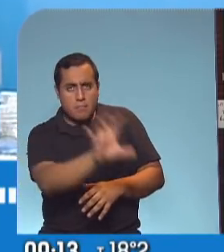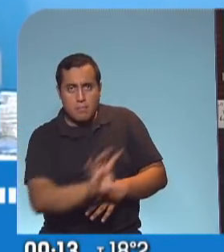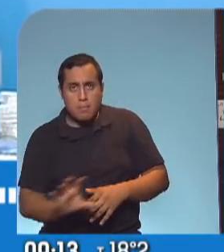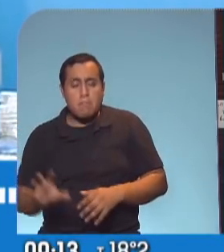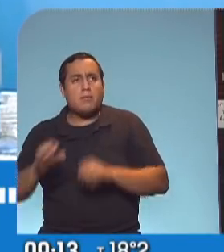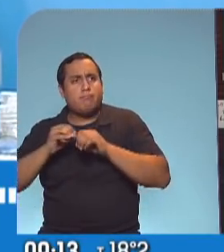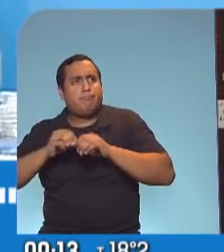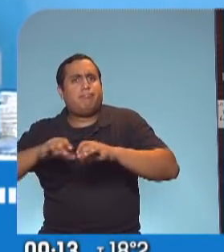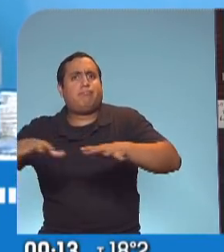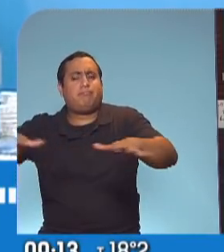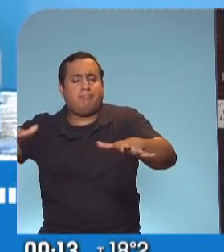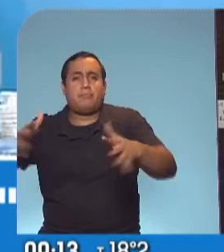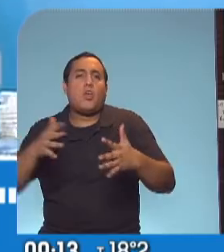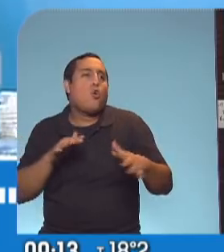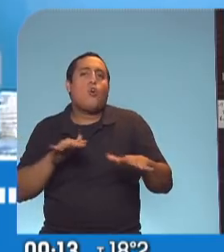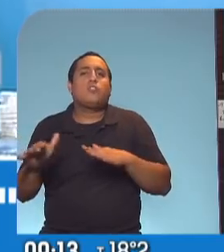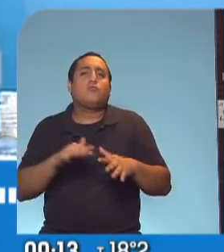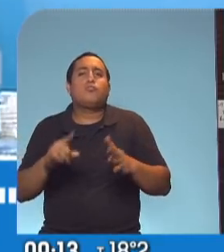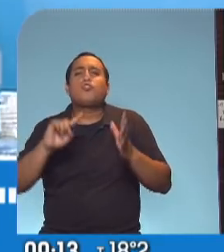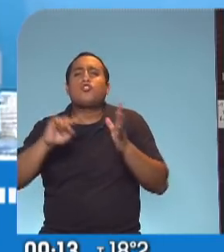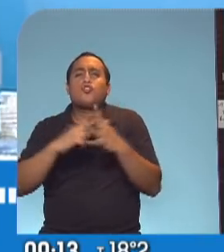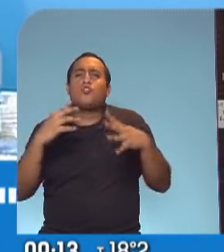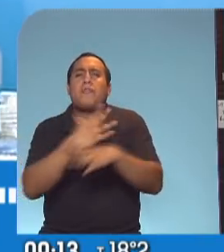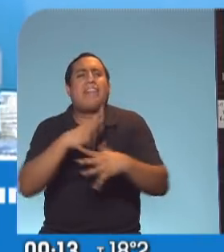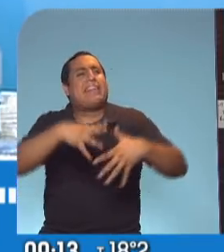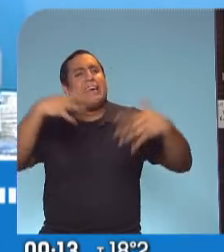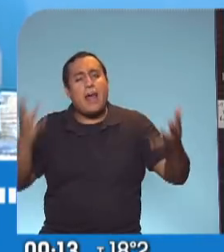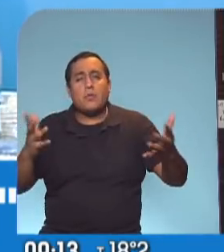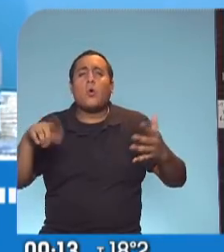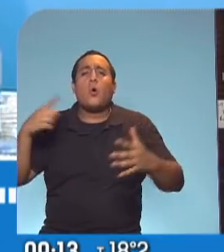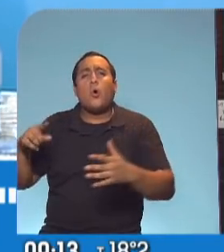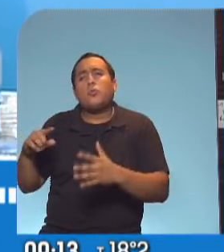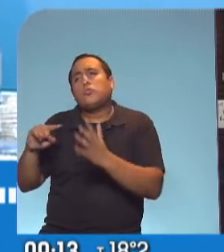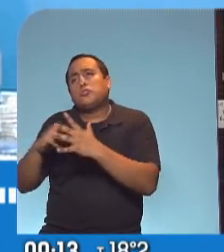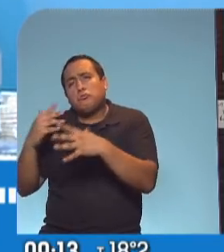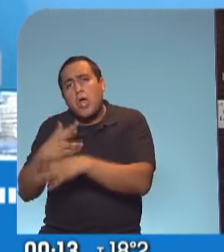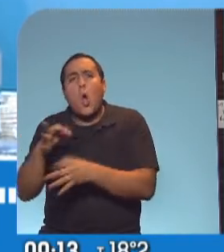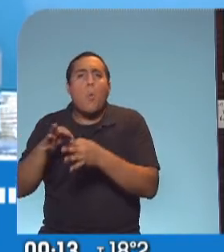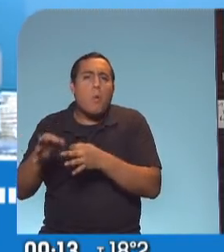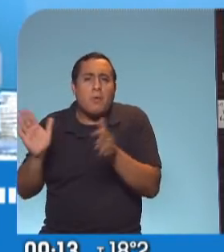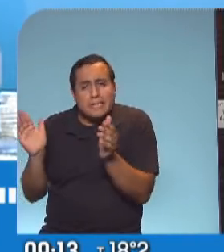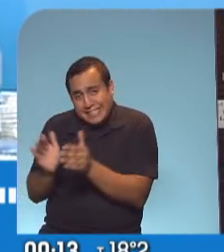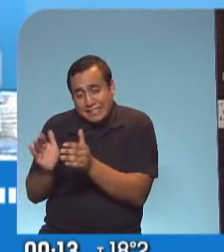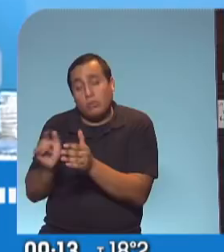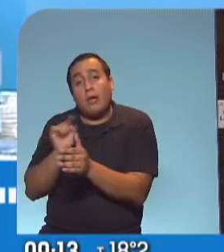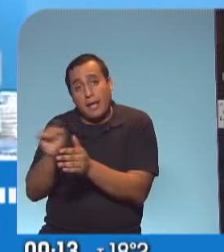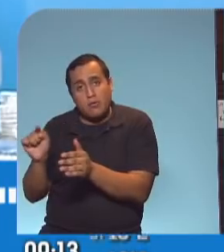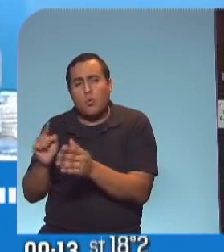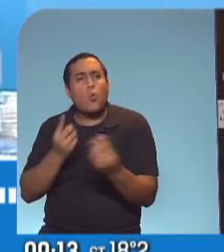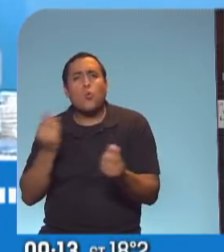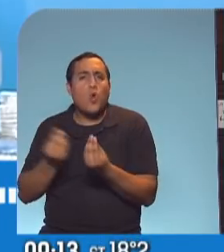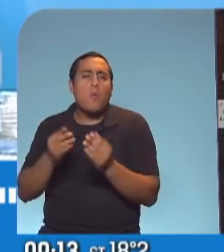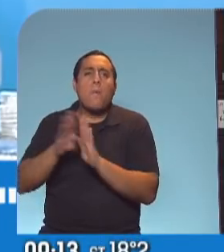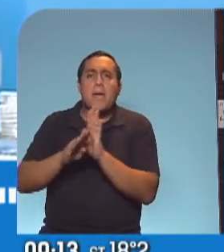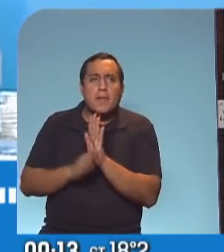situación diferente en las grandes ciudades y en las localidades más pequeñas, y todas las recomendaciones que surgen